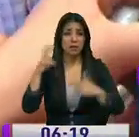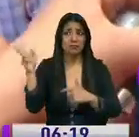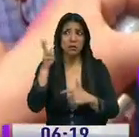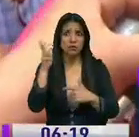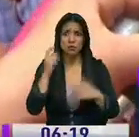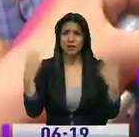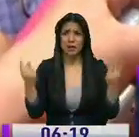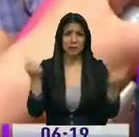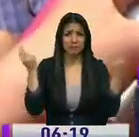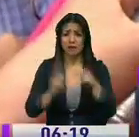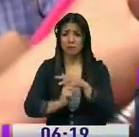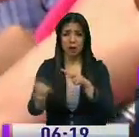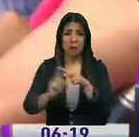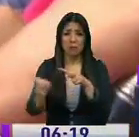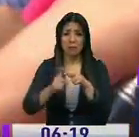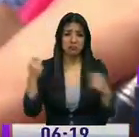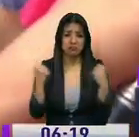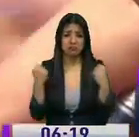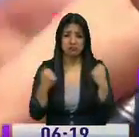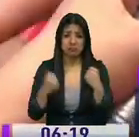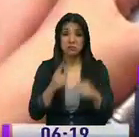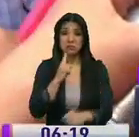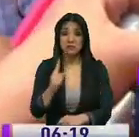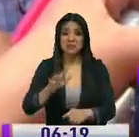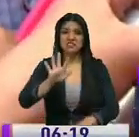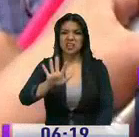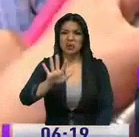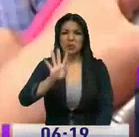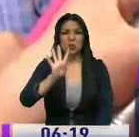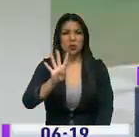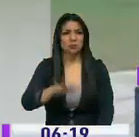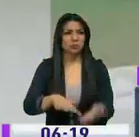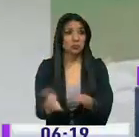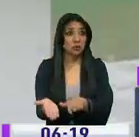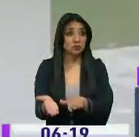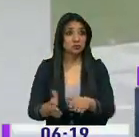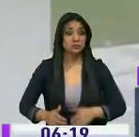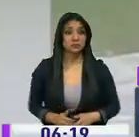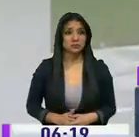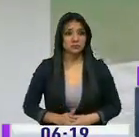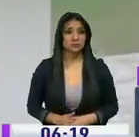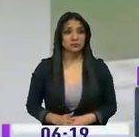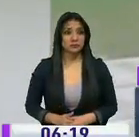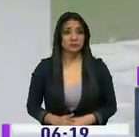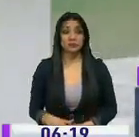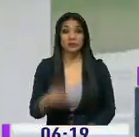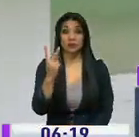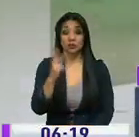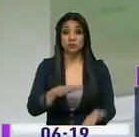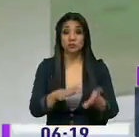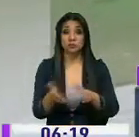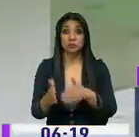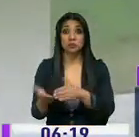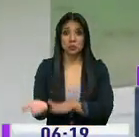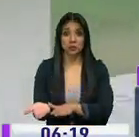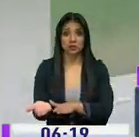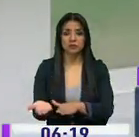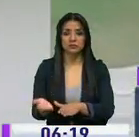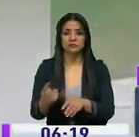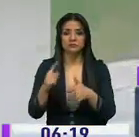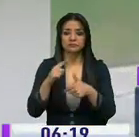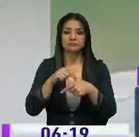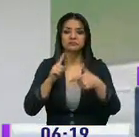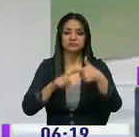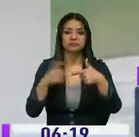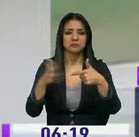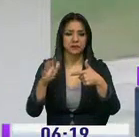nos salimos acá y vimos que dijeron que eran como 5 o 4 muertos. A los dos fallecidos se los conocía con alias